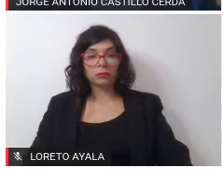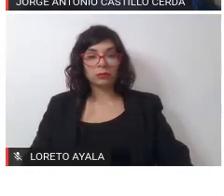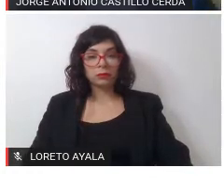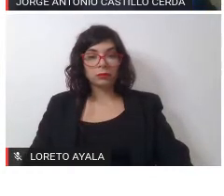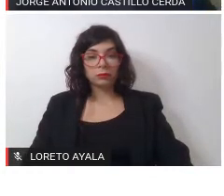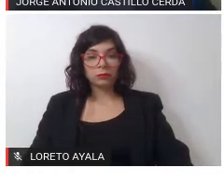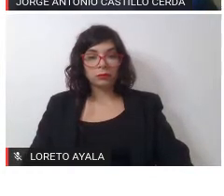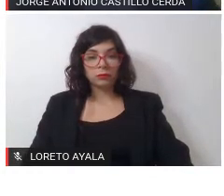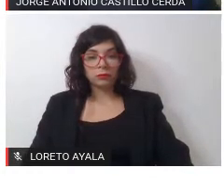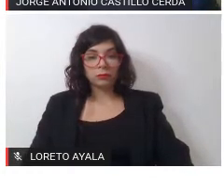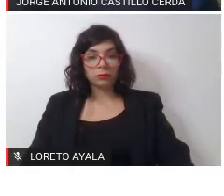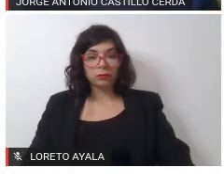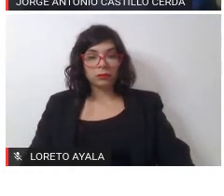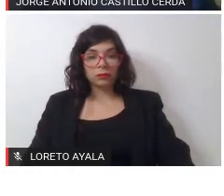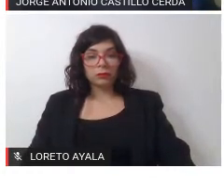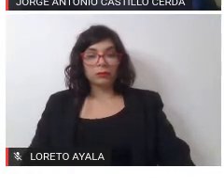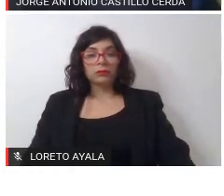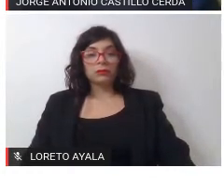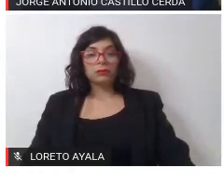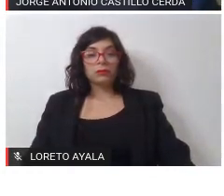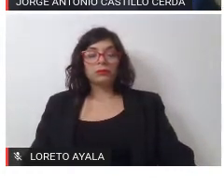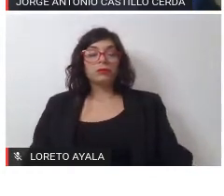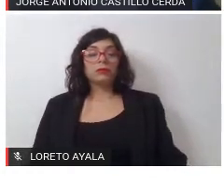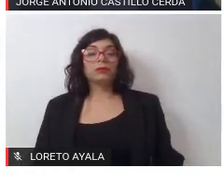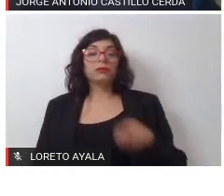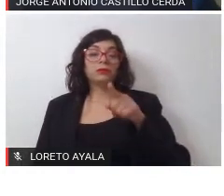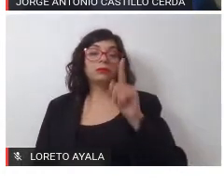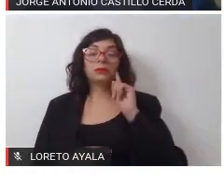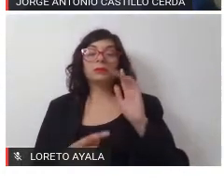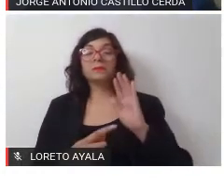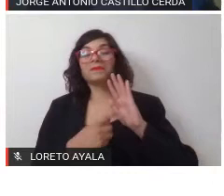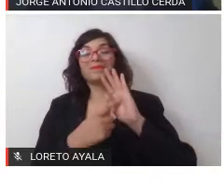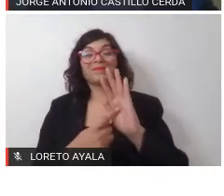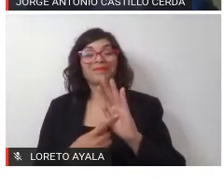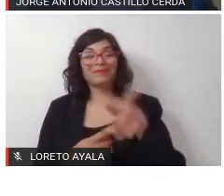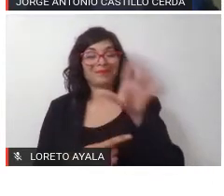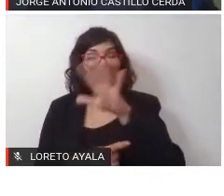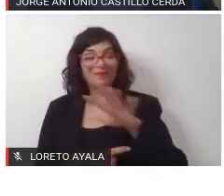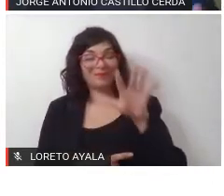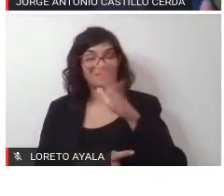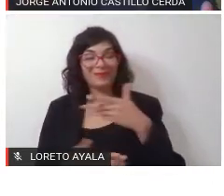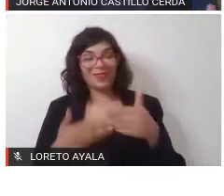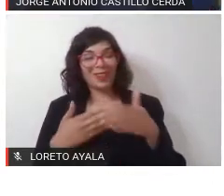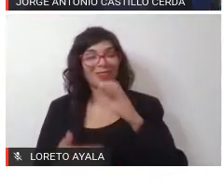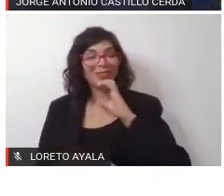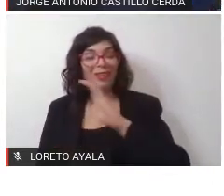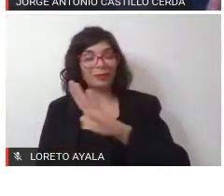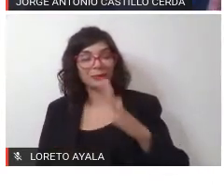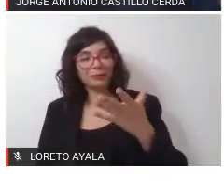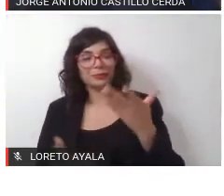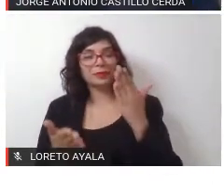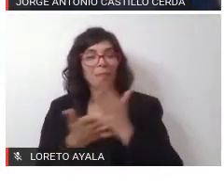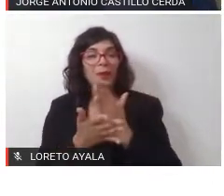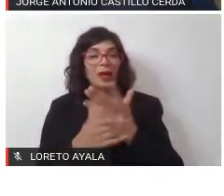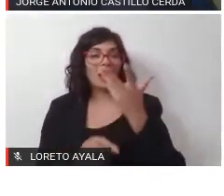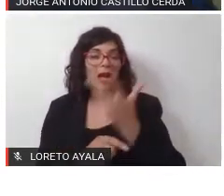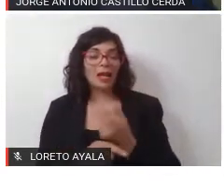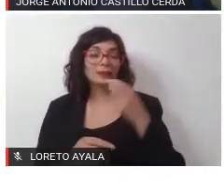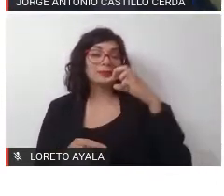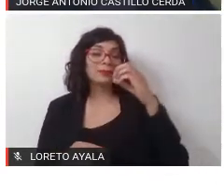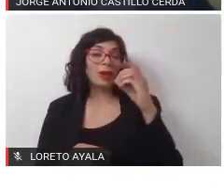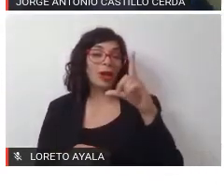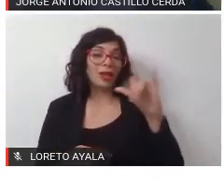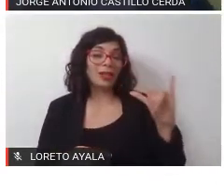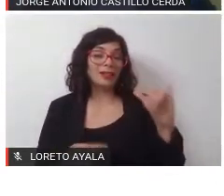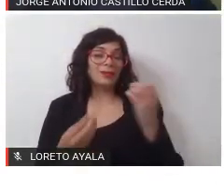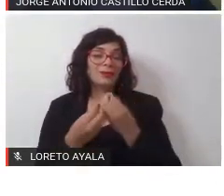Esta es la premisa que dijimos entonces, que en el mundo rural existen establecimientos educacionales polidocentes y